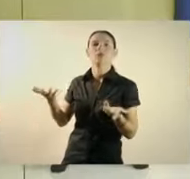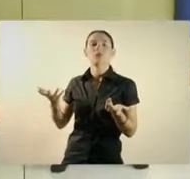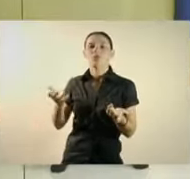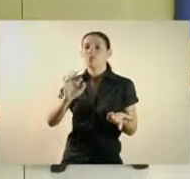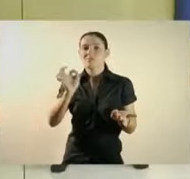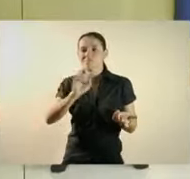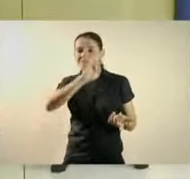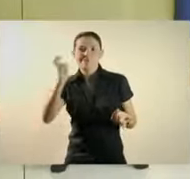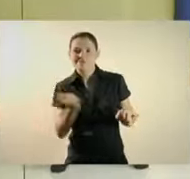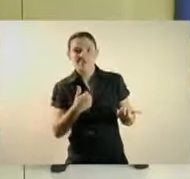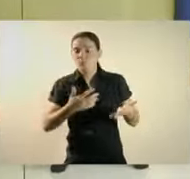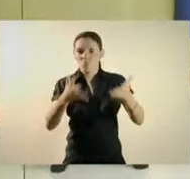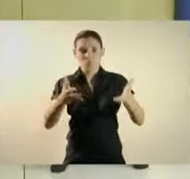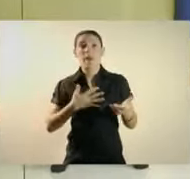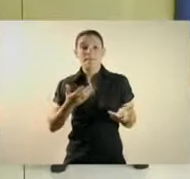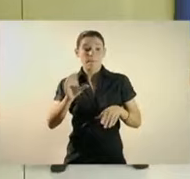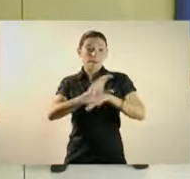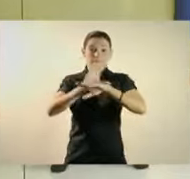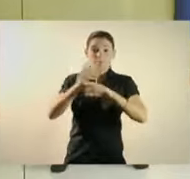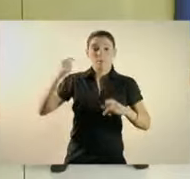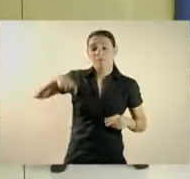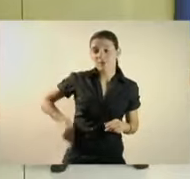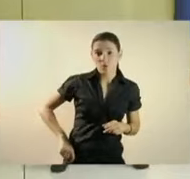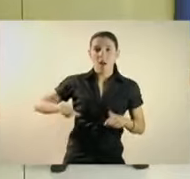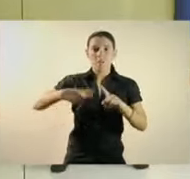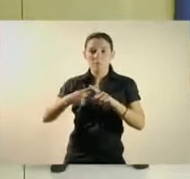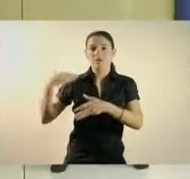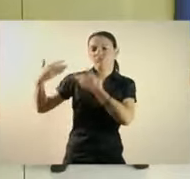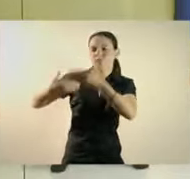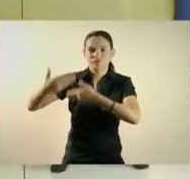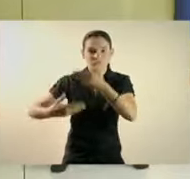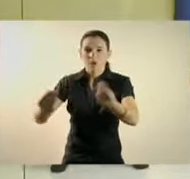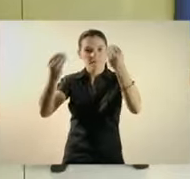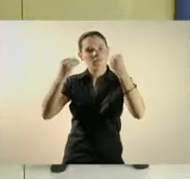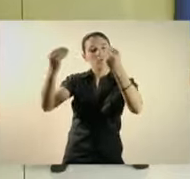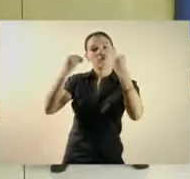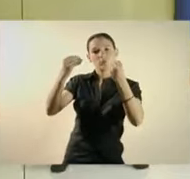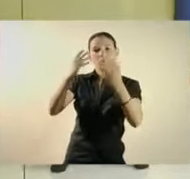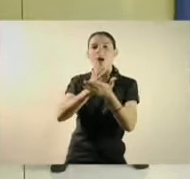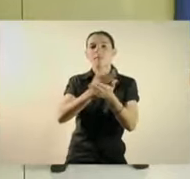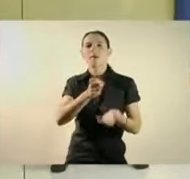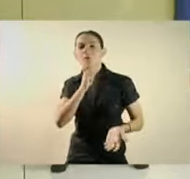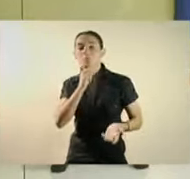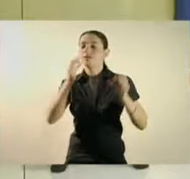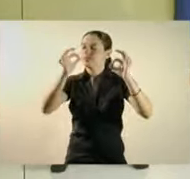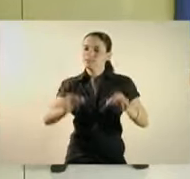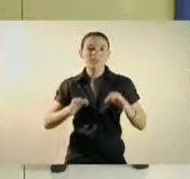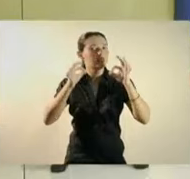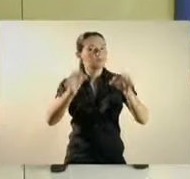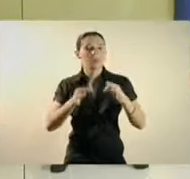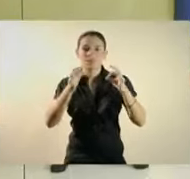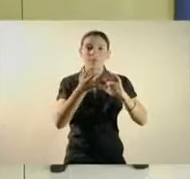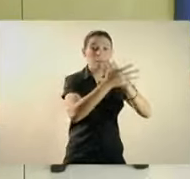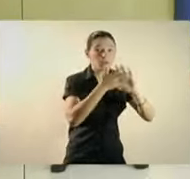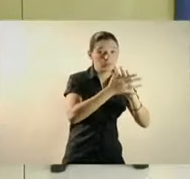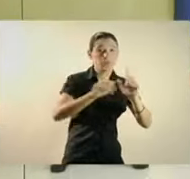hecho, mi carrera profesional y mi trayectoria en mi formación académica, pues siempre han estado presentes tanto